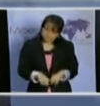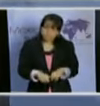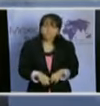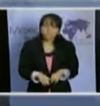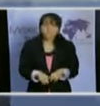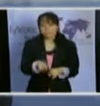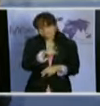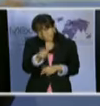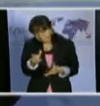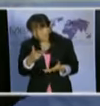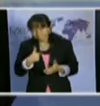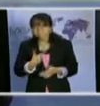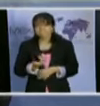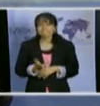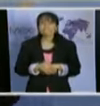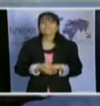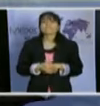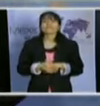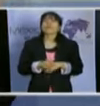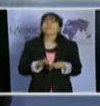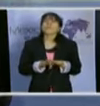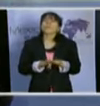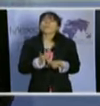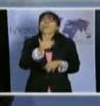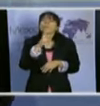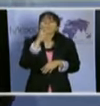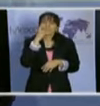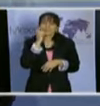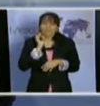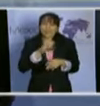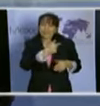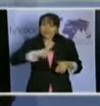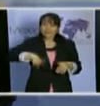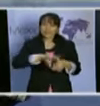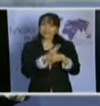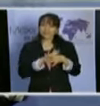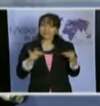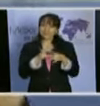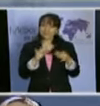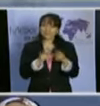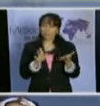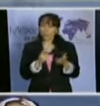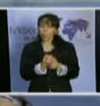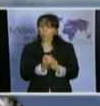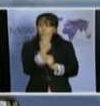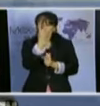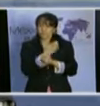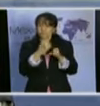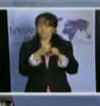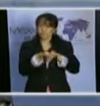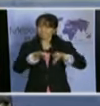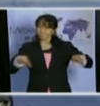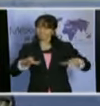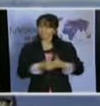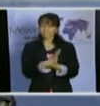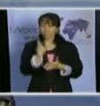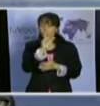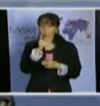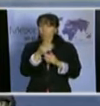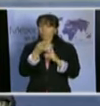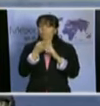se ha planteado de parteaguas a la hora de integrar la agenda post-15, quizás de